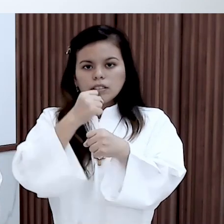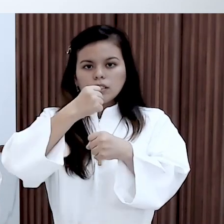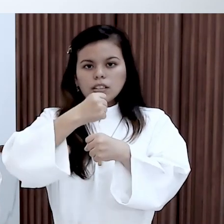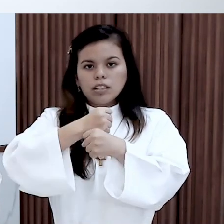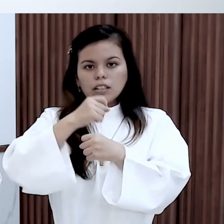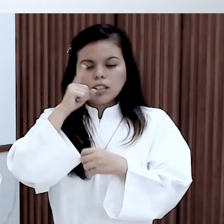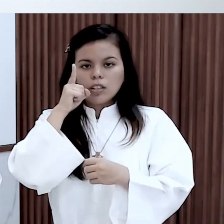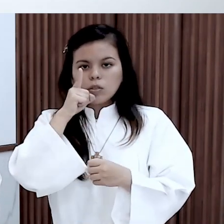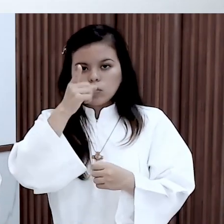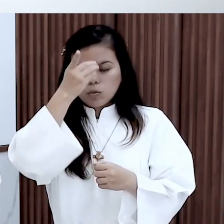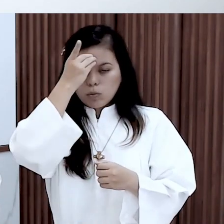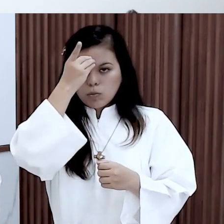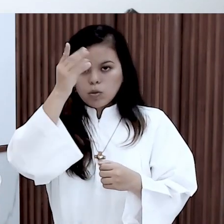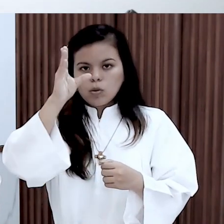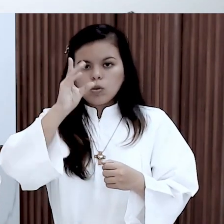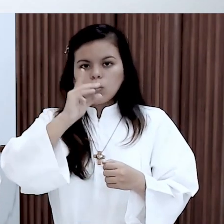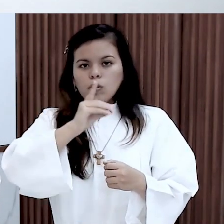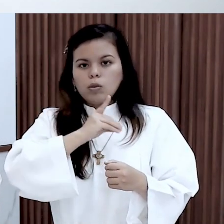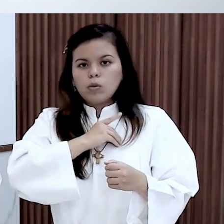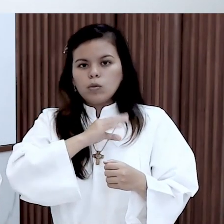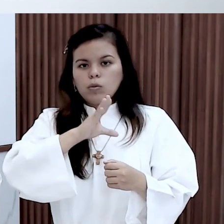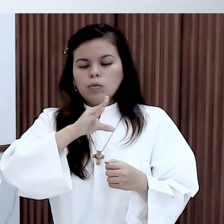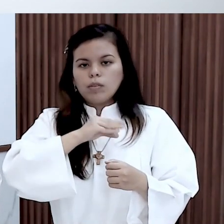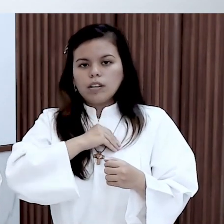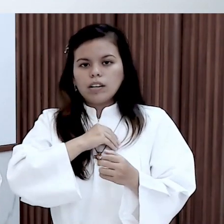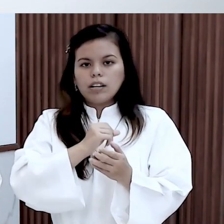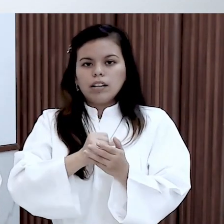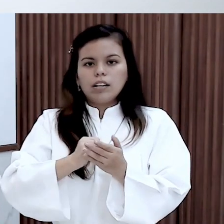para hacer tu